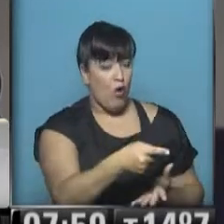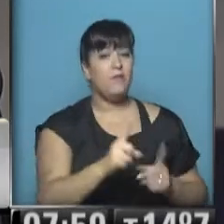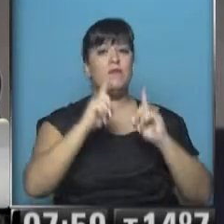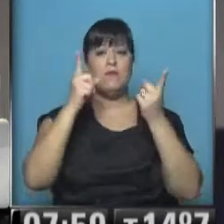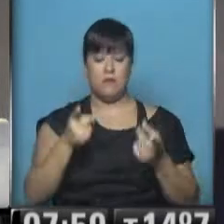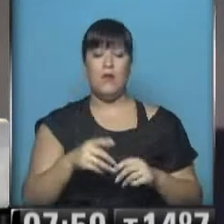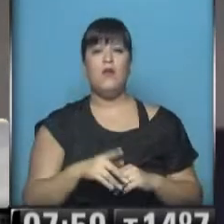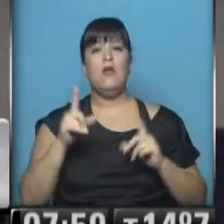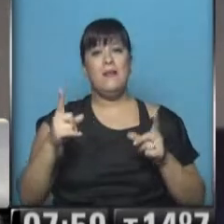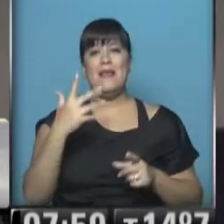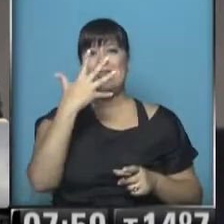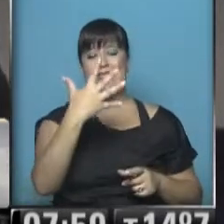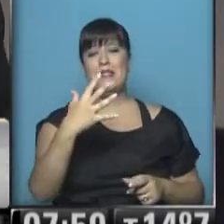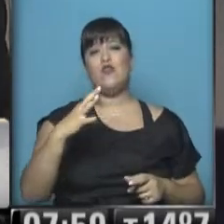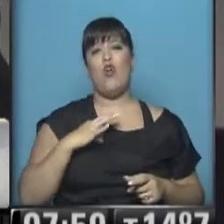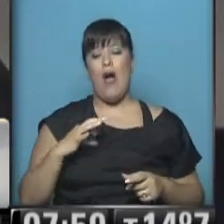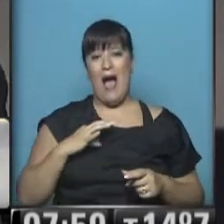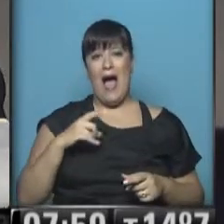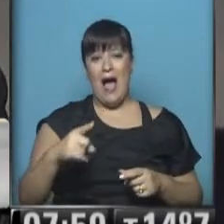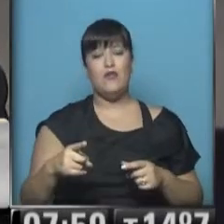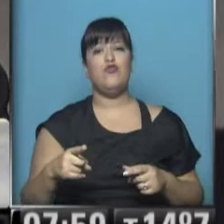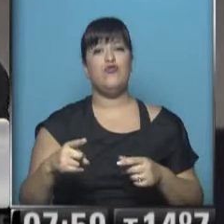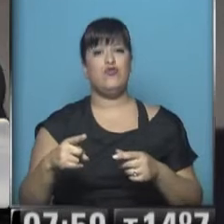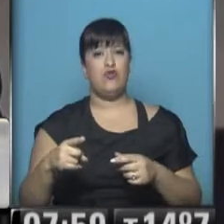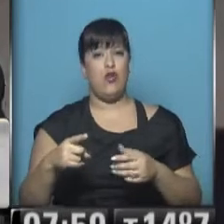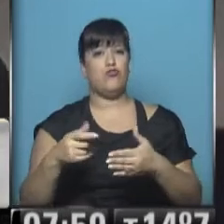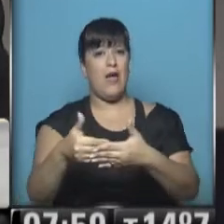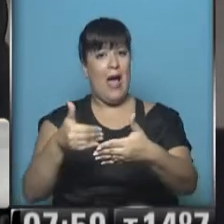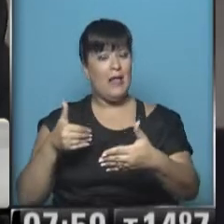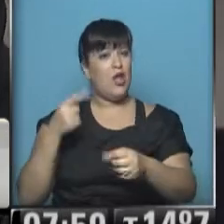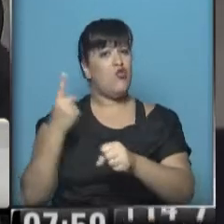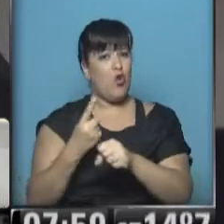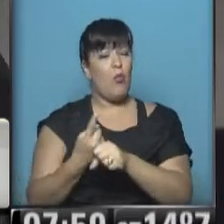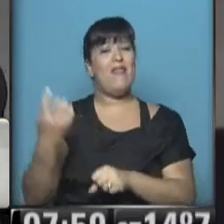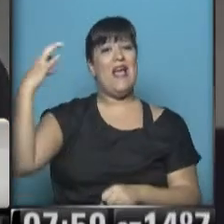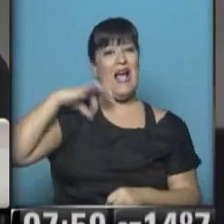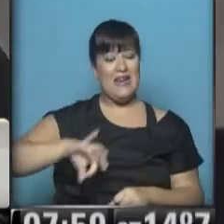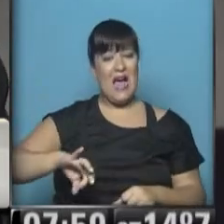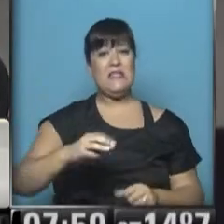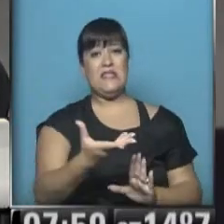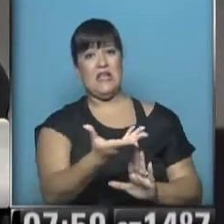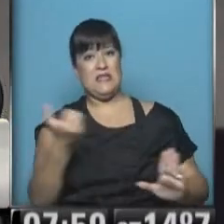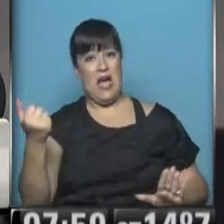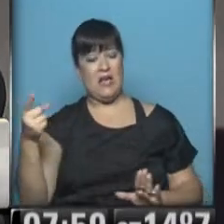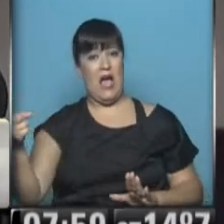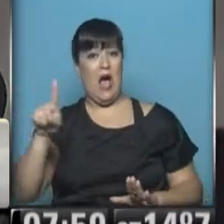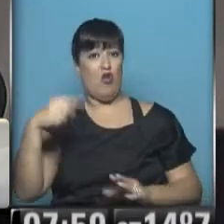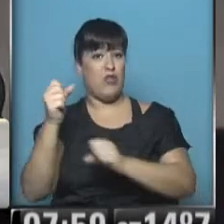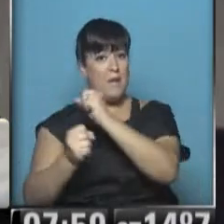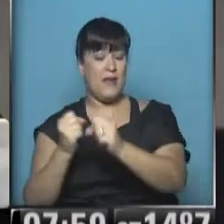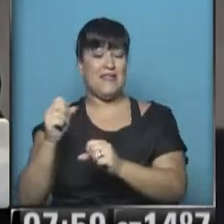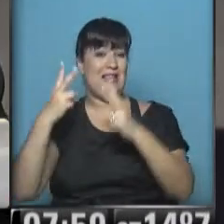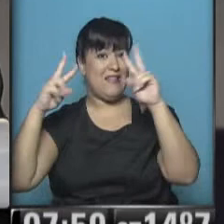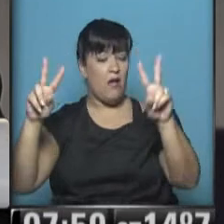anteriores antes de cinco años no hay retiro de renta de ganancias por parte de la empresa extranjera hay es una apuesta